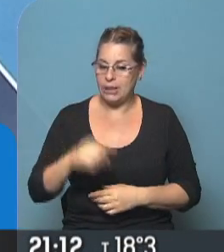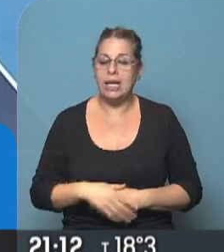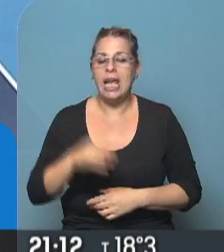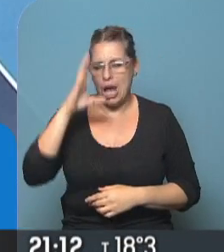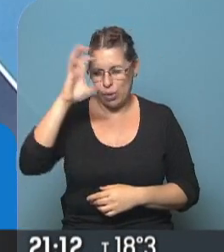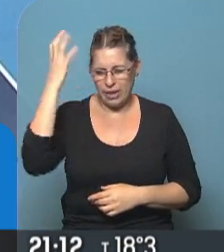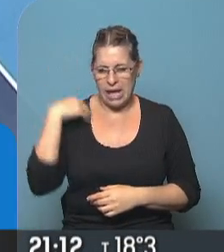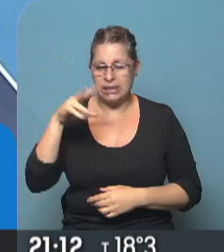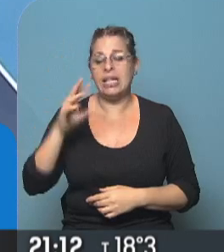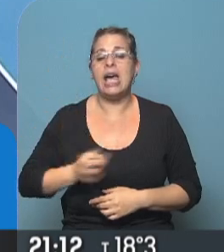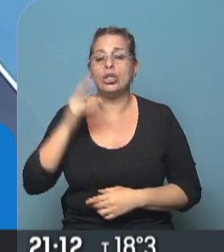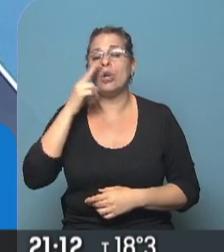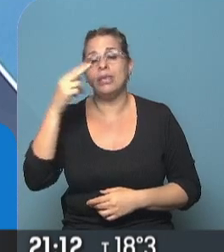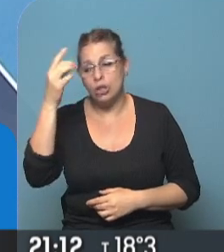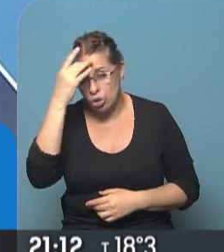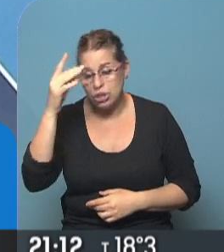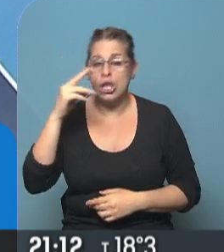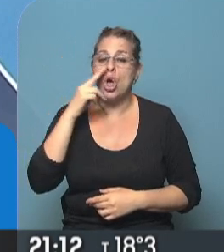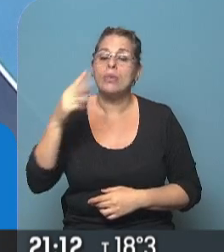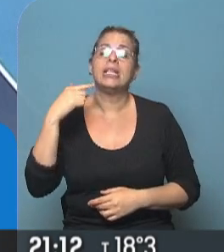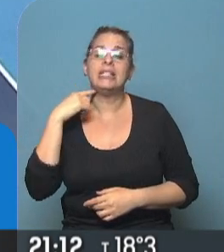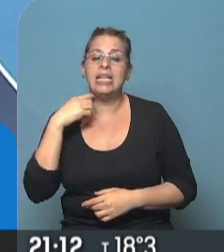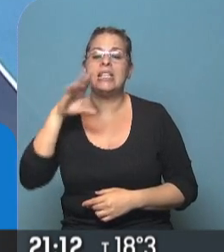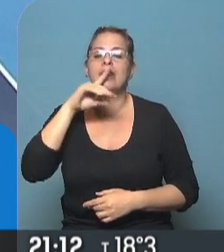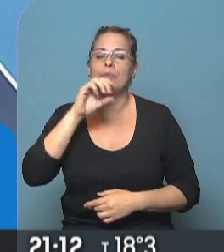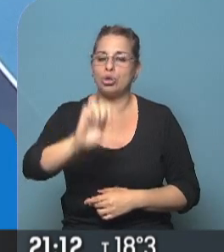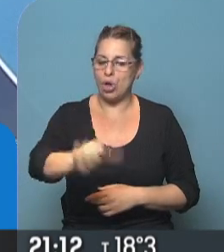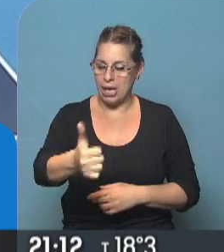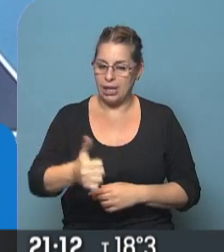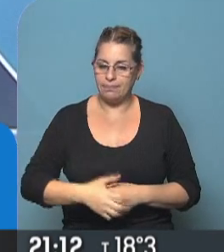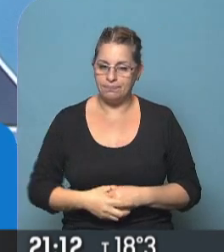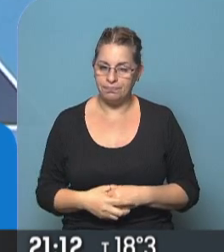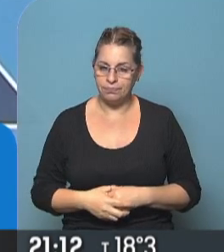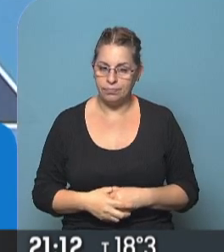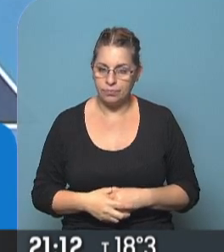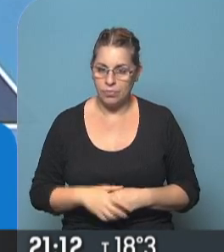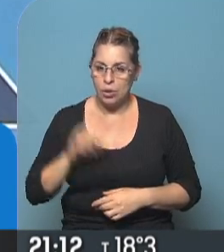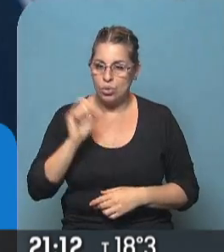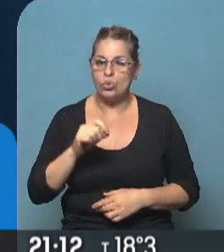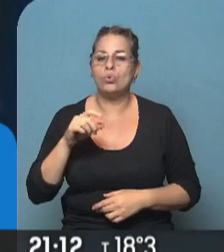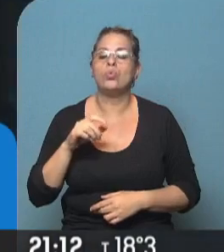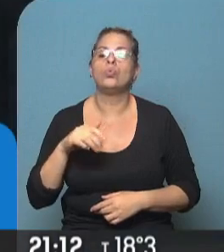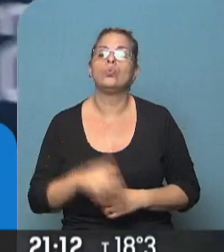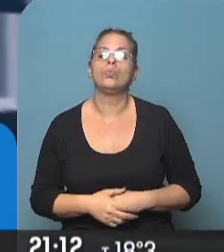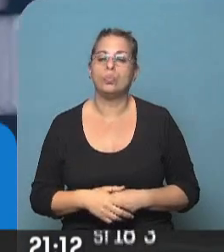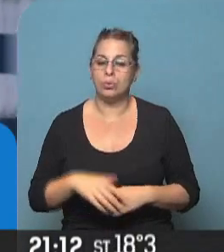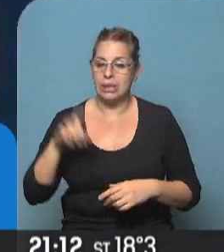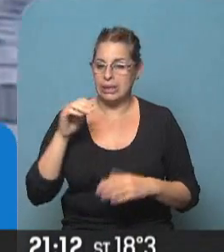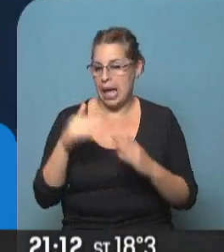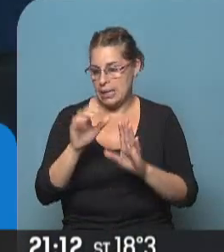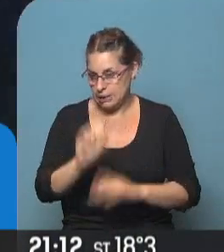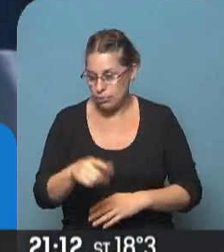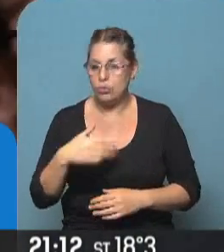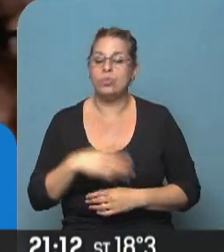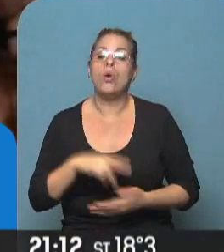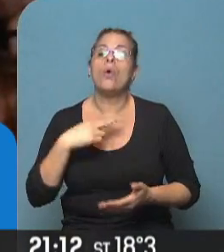2012, en 2013, fue triunfo de Juan Martín del Potro en su propia casa, sí, en la casa del